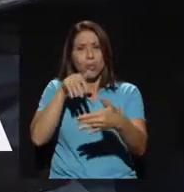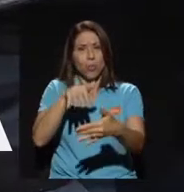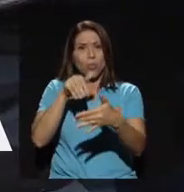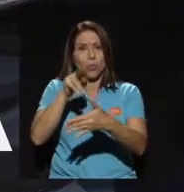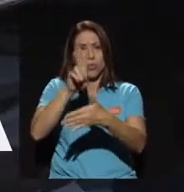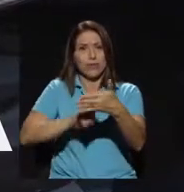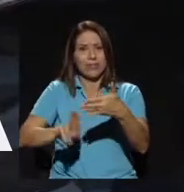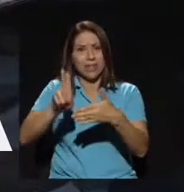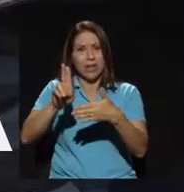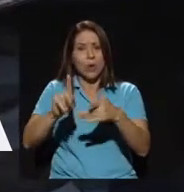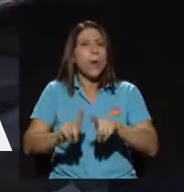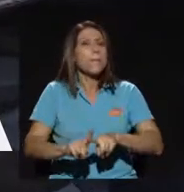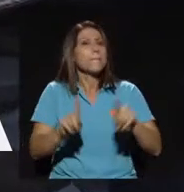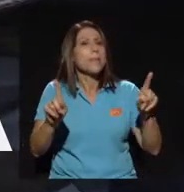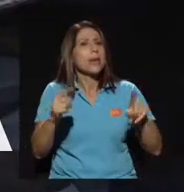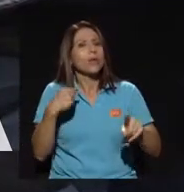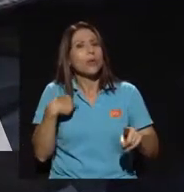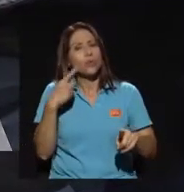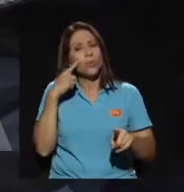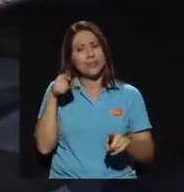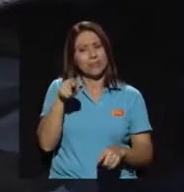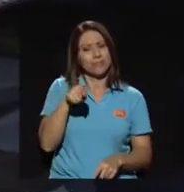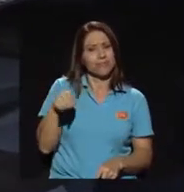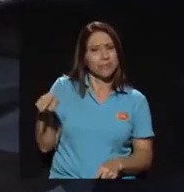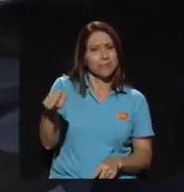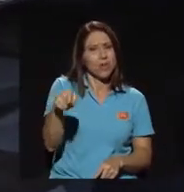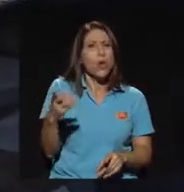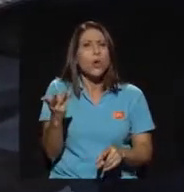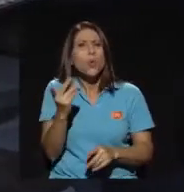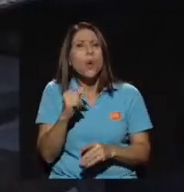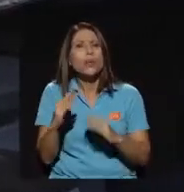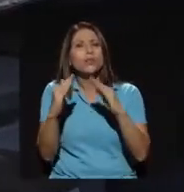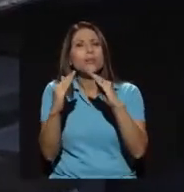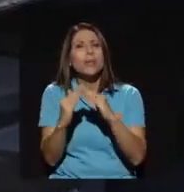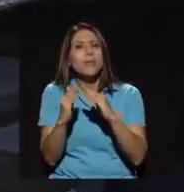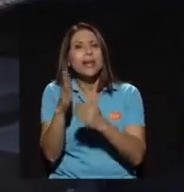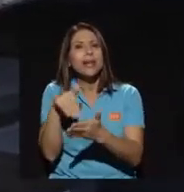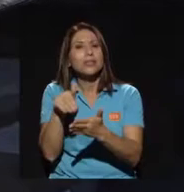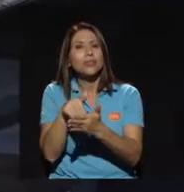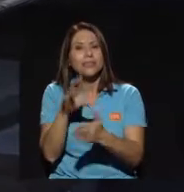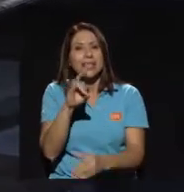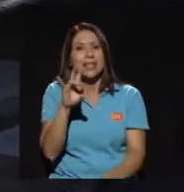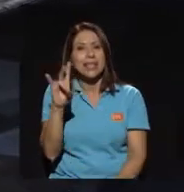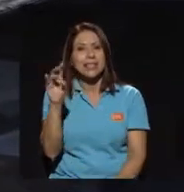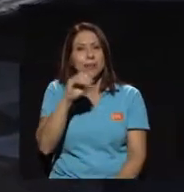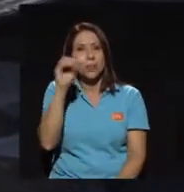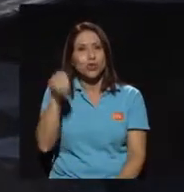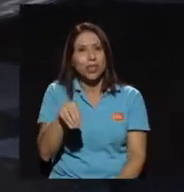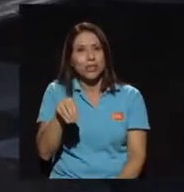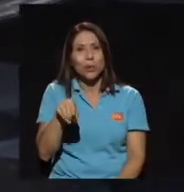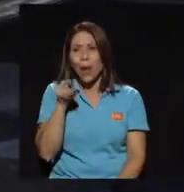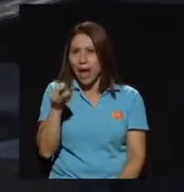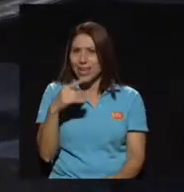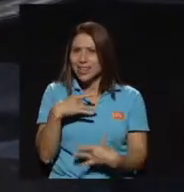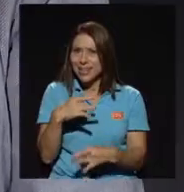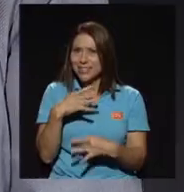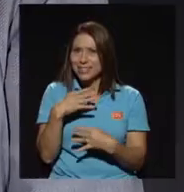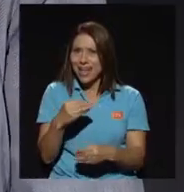cuando uno examina cuánto de esa población vive en la región central, es un 77%. Ahí ya hay un primer dato uh-huh. interesante, ¿no? Hay